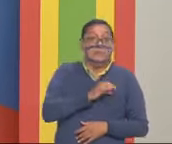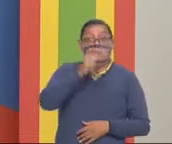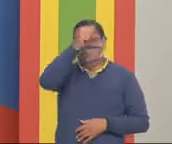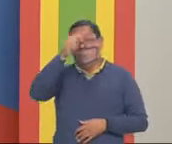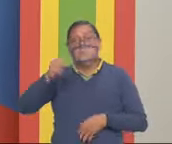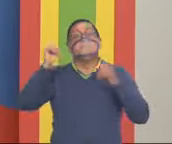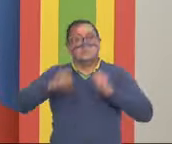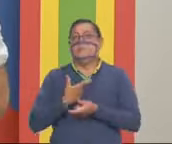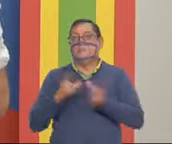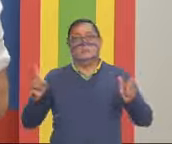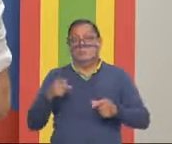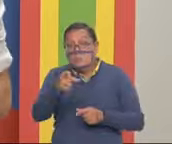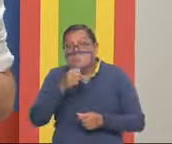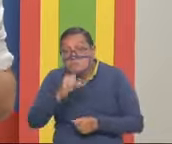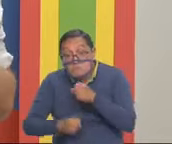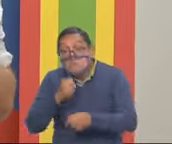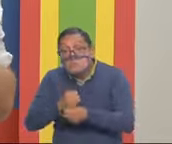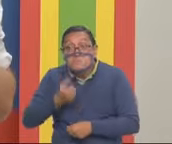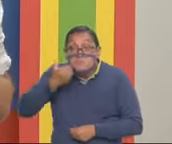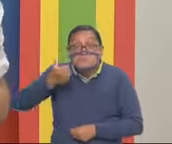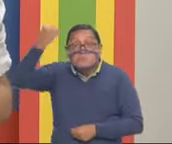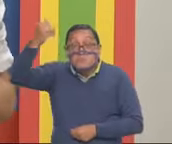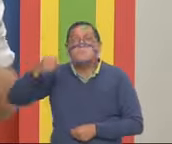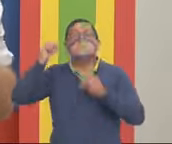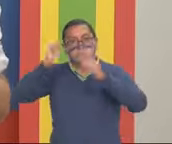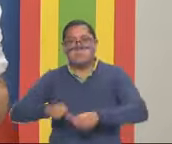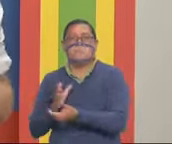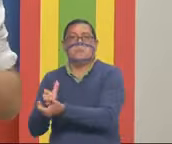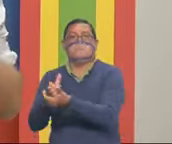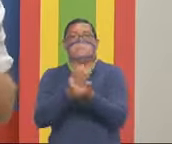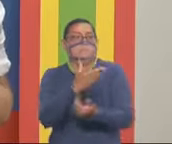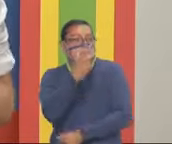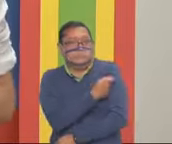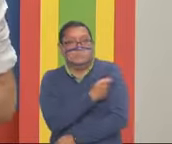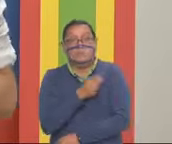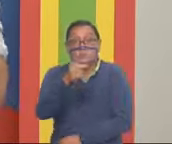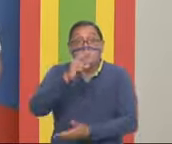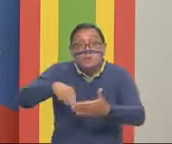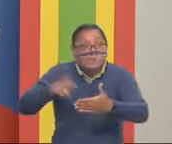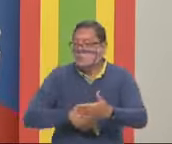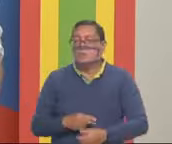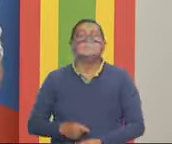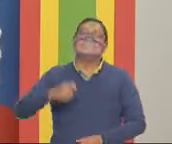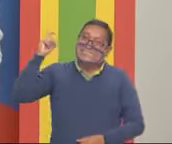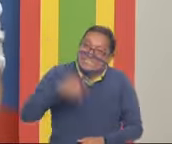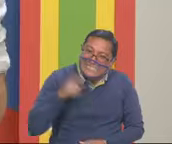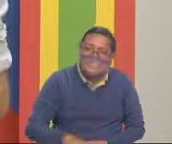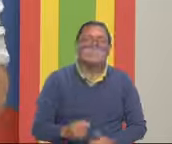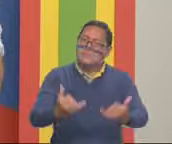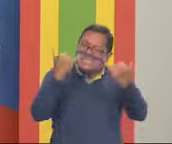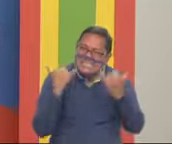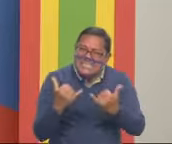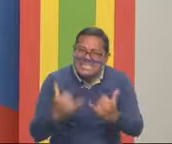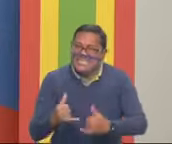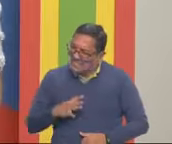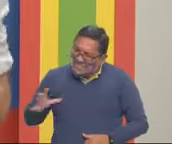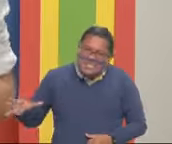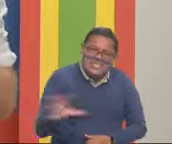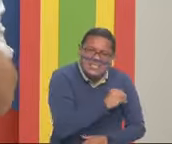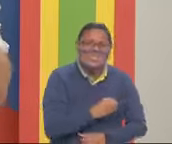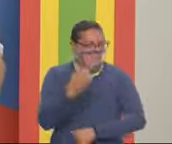y durante la próxima semana. No habrá restricción para irse a vacunar. Necesitamos que se vacunen para salvar su